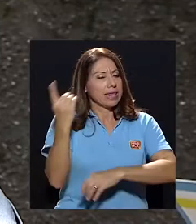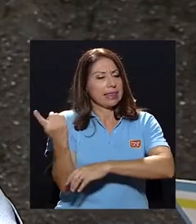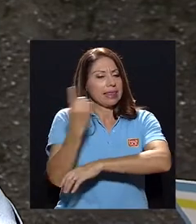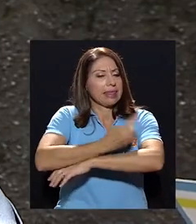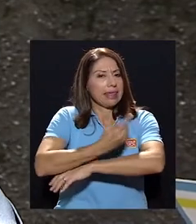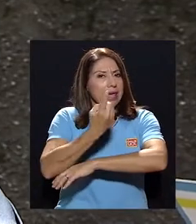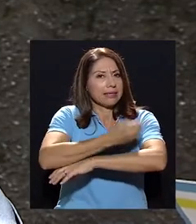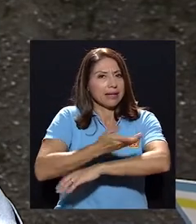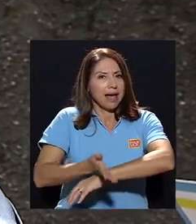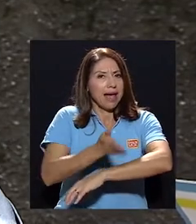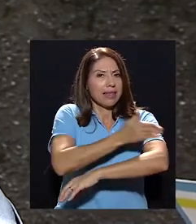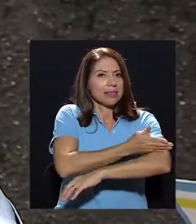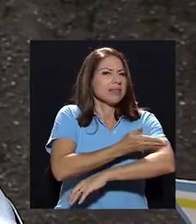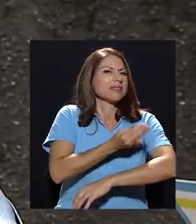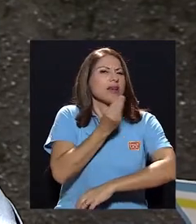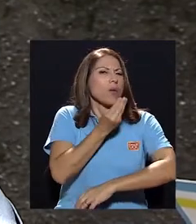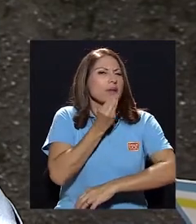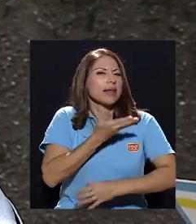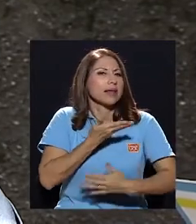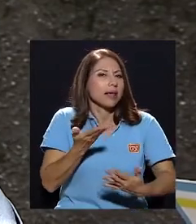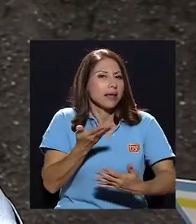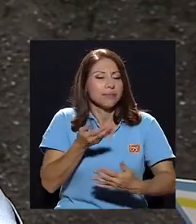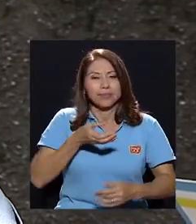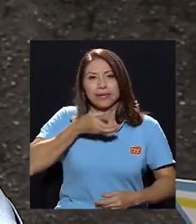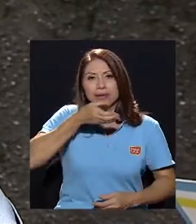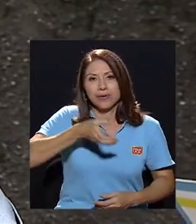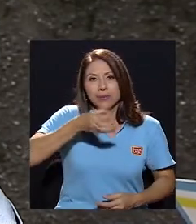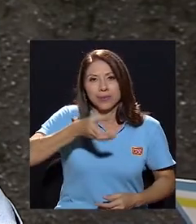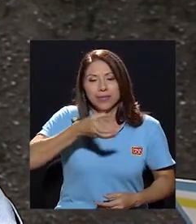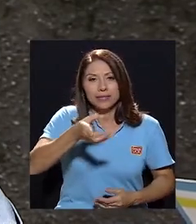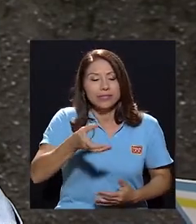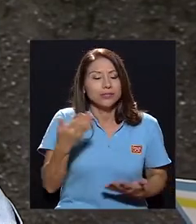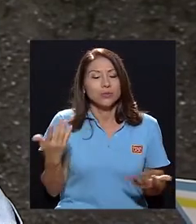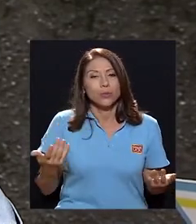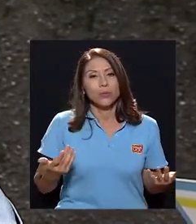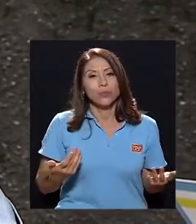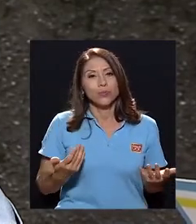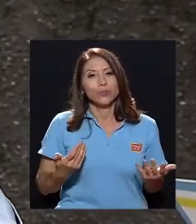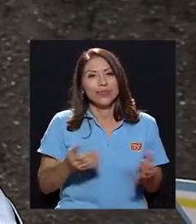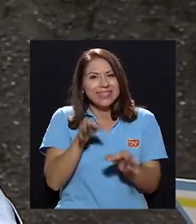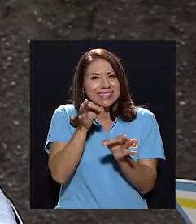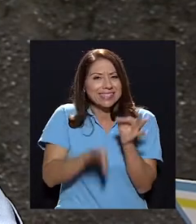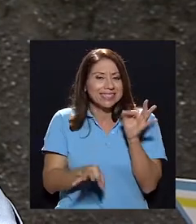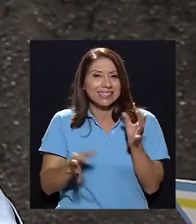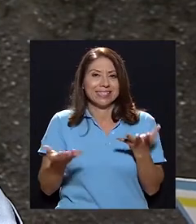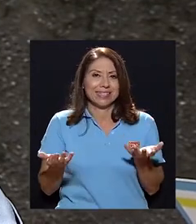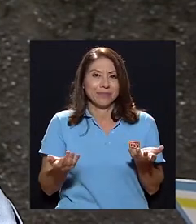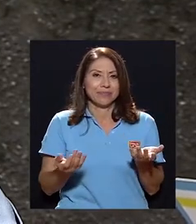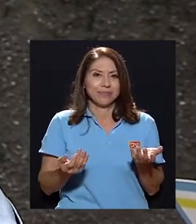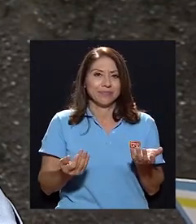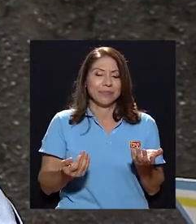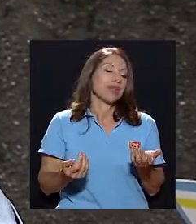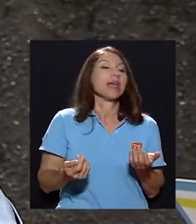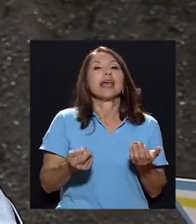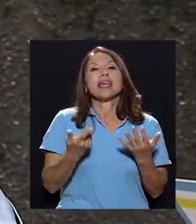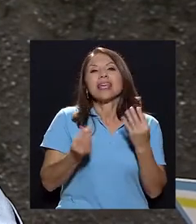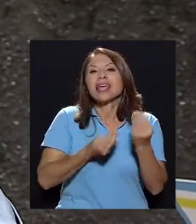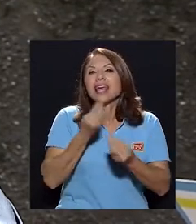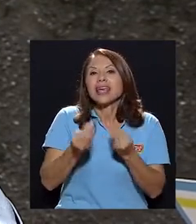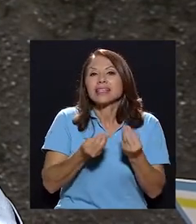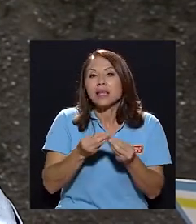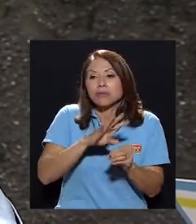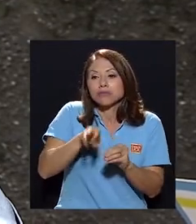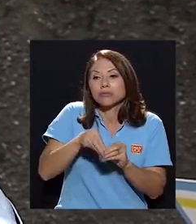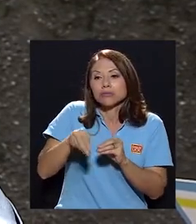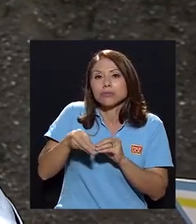días antes. Entonces, la recomendación más sencilla y que uno, digamos, lee y escucha es